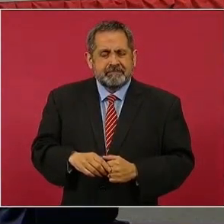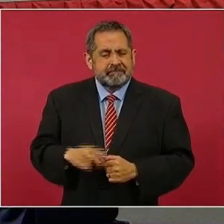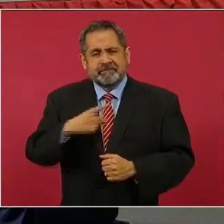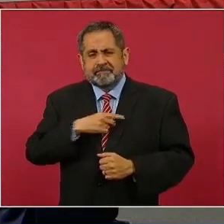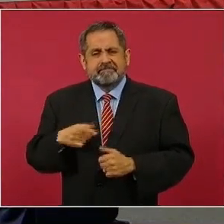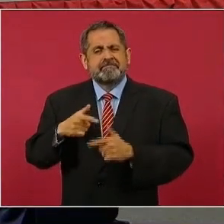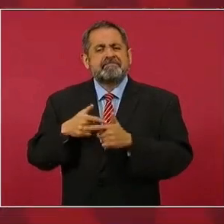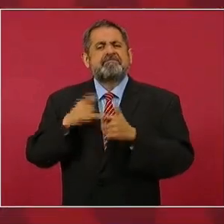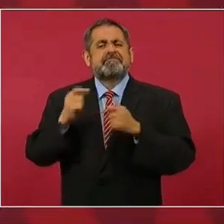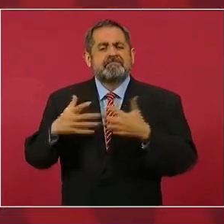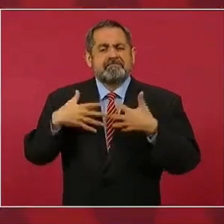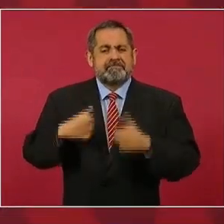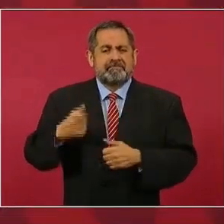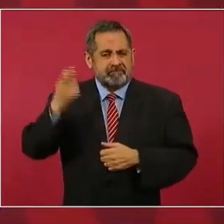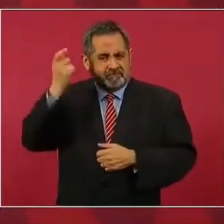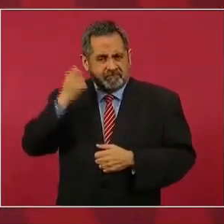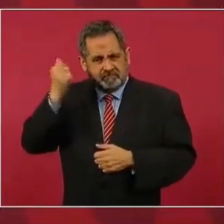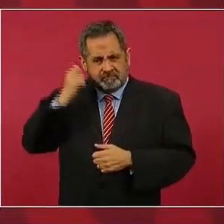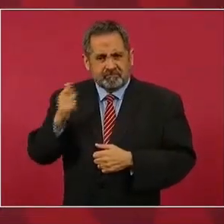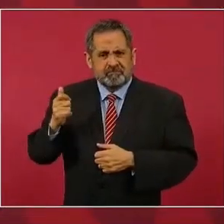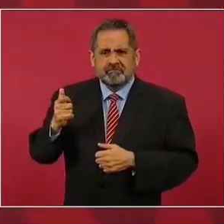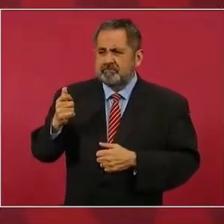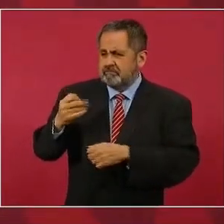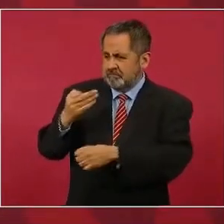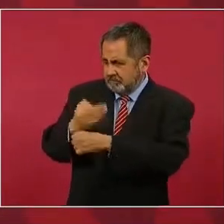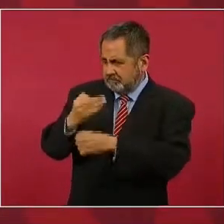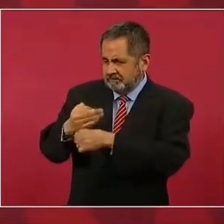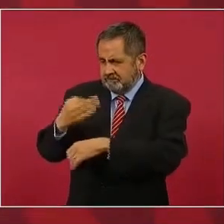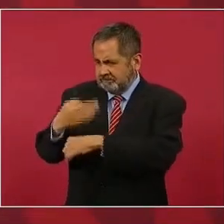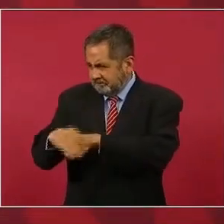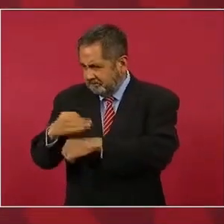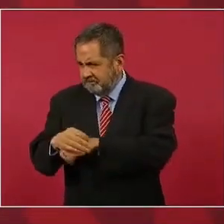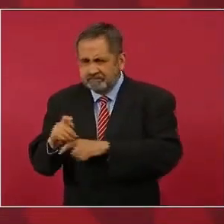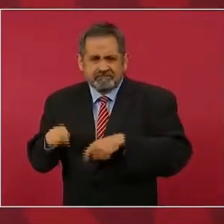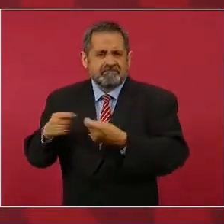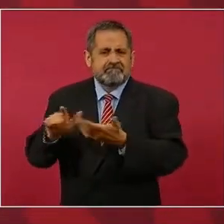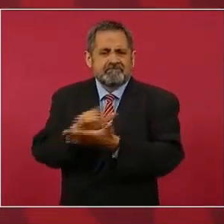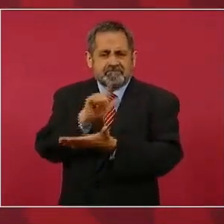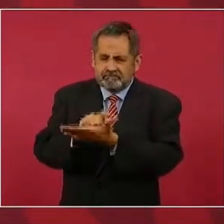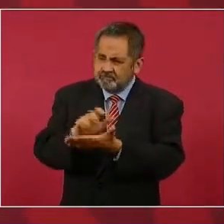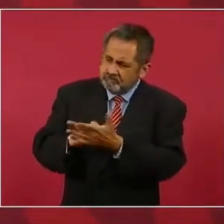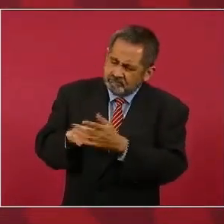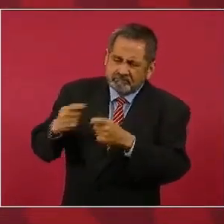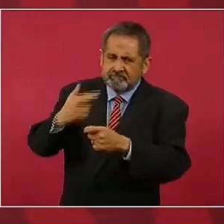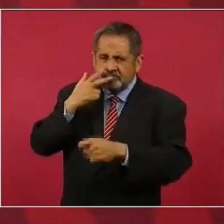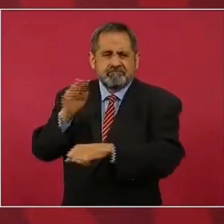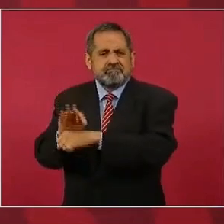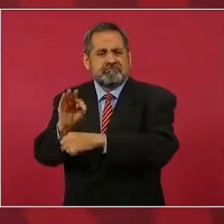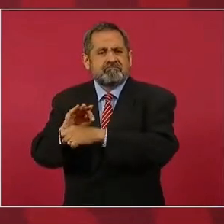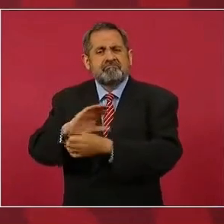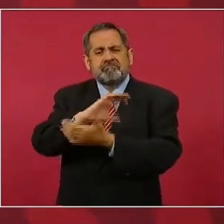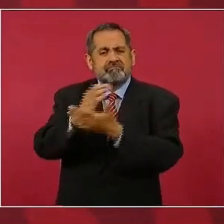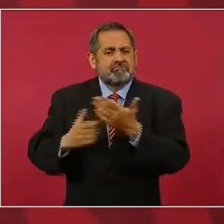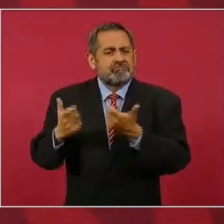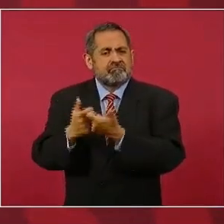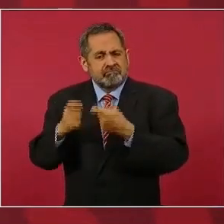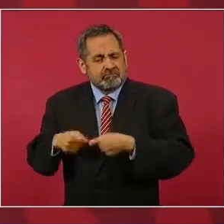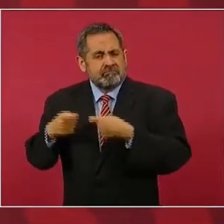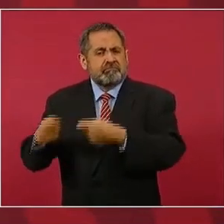debe comprender a nuestros jubilados activos transitorios por medio de la ley, mejorando las condiciones del contrato colectivo de